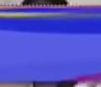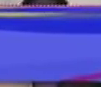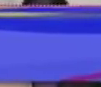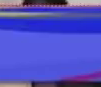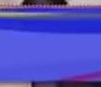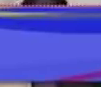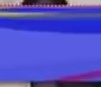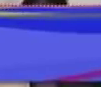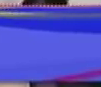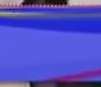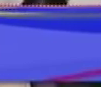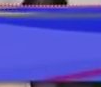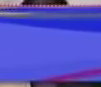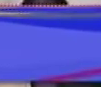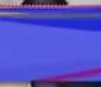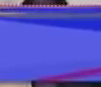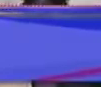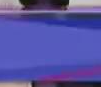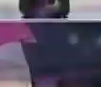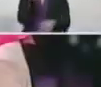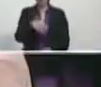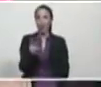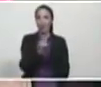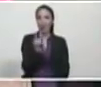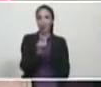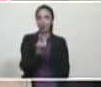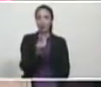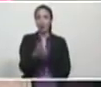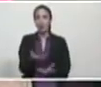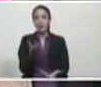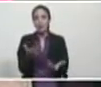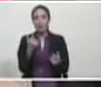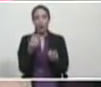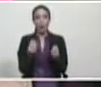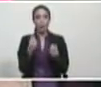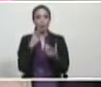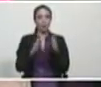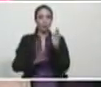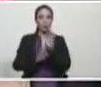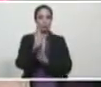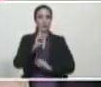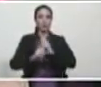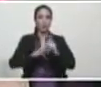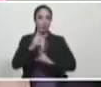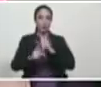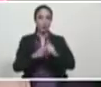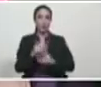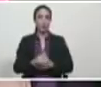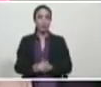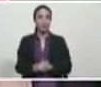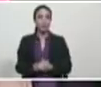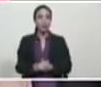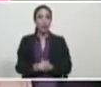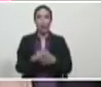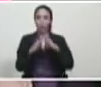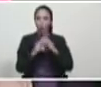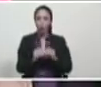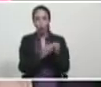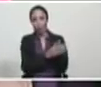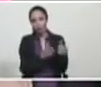nuestro territorio nacional una importante capacidad productiva de piezas y autopartes, en la cual